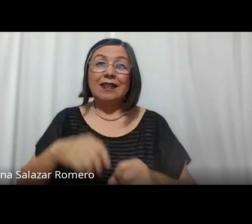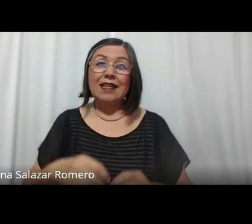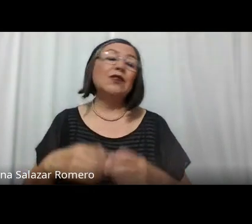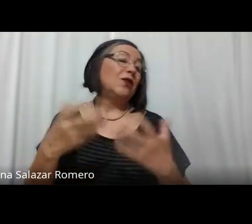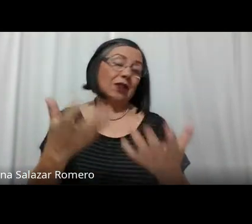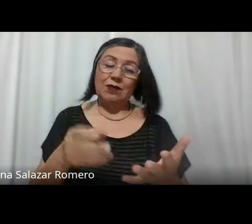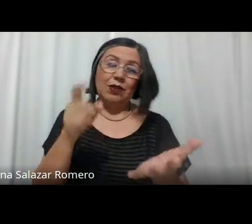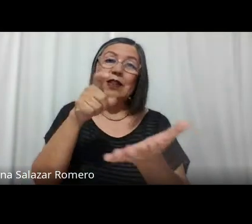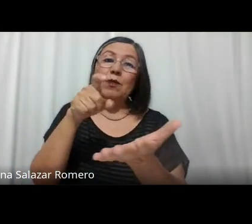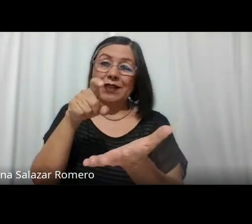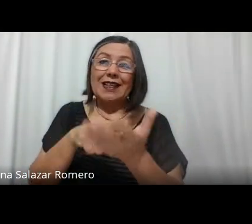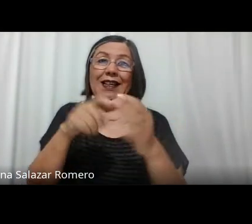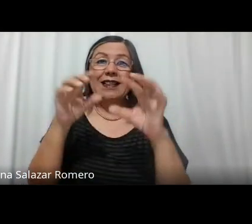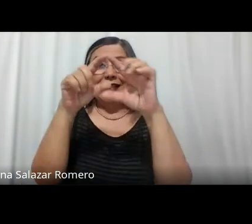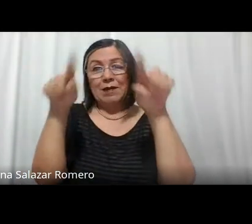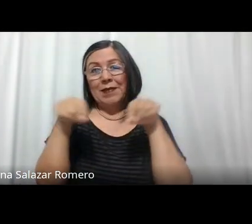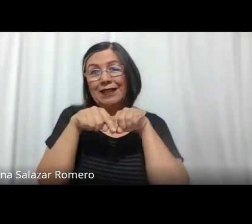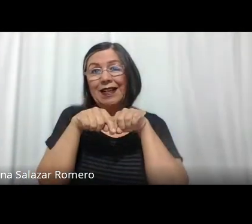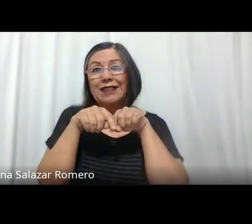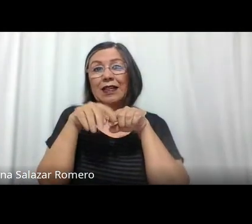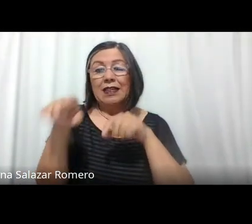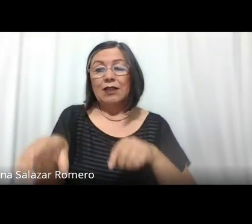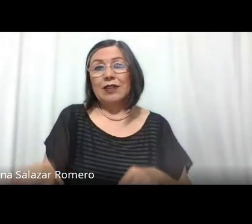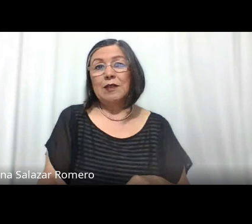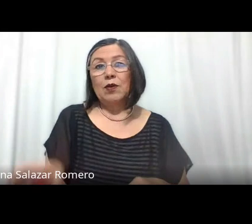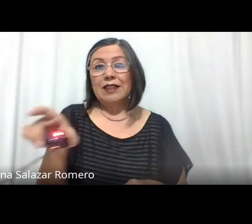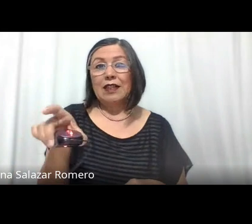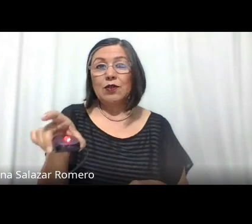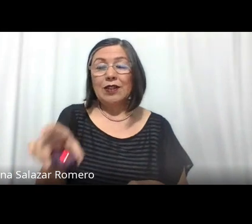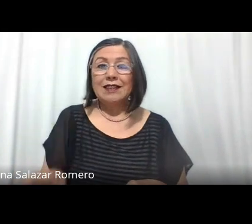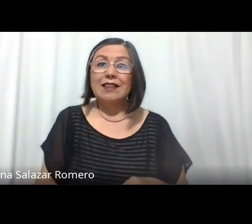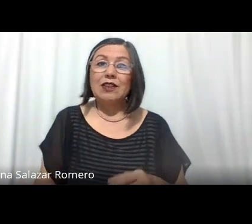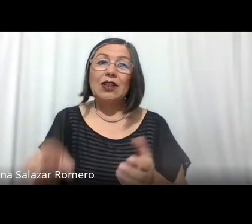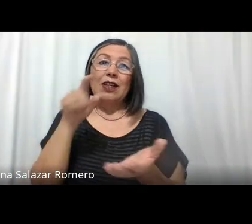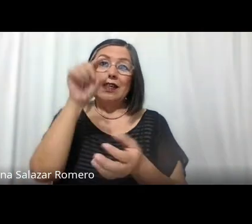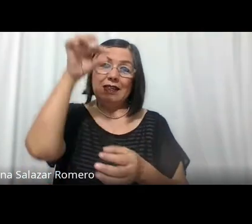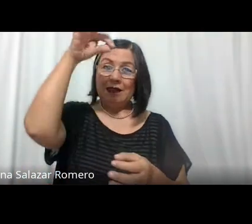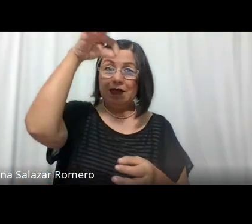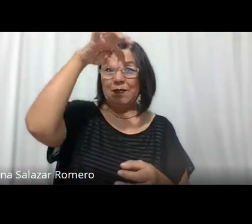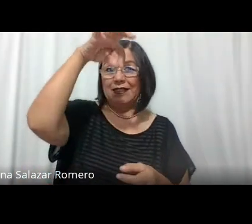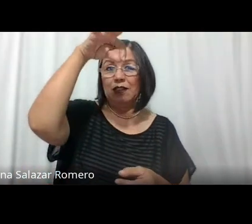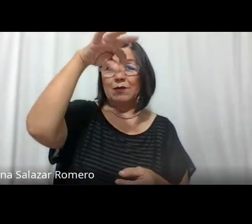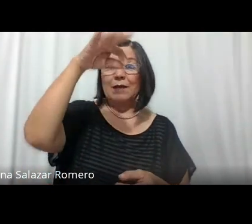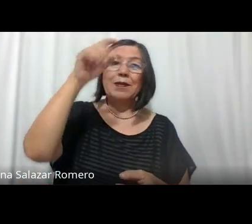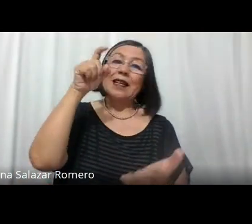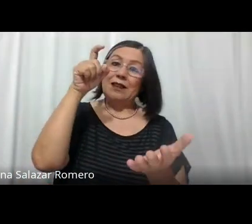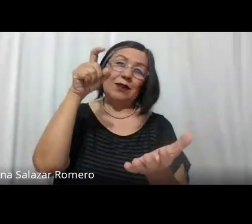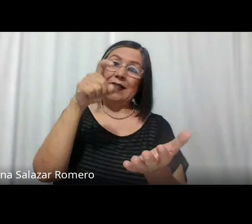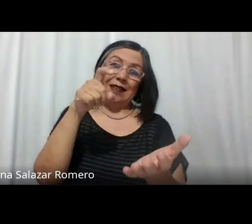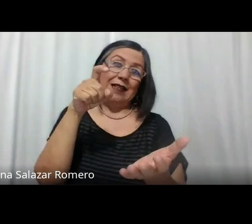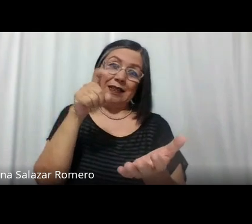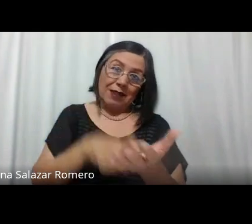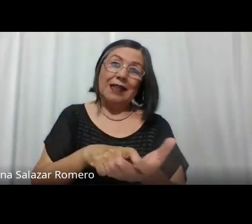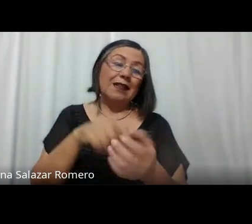esté enseñando. Ustedes lo pueden anclar en la pantalla. Ustedes ponen el cursor al centro, aparece como una pija y